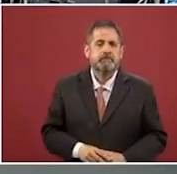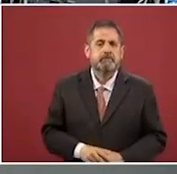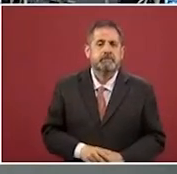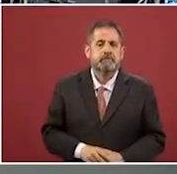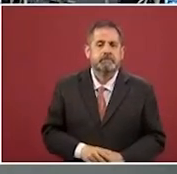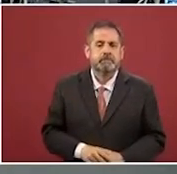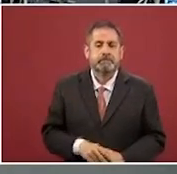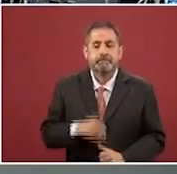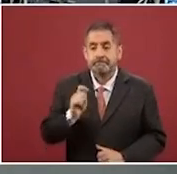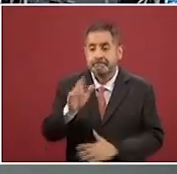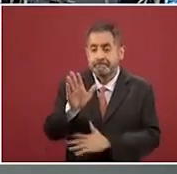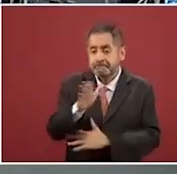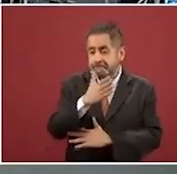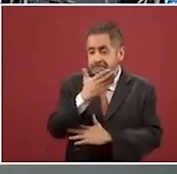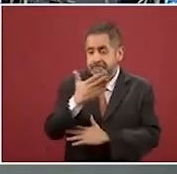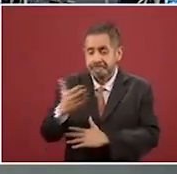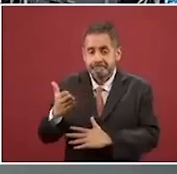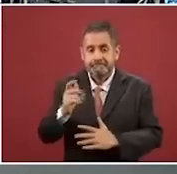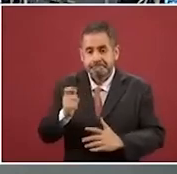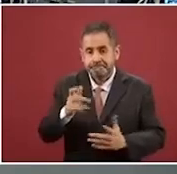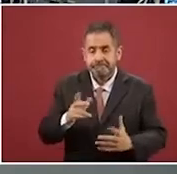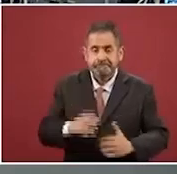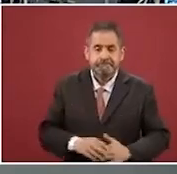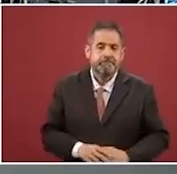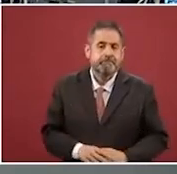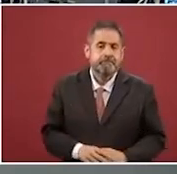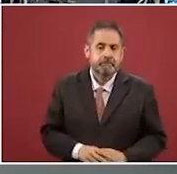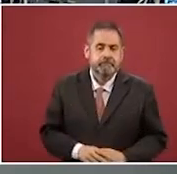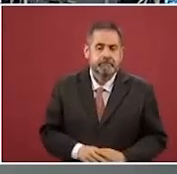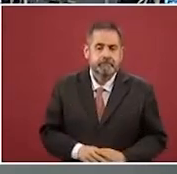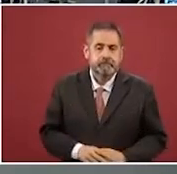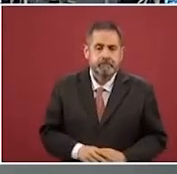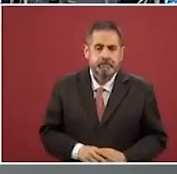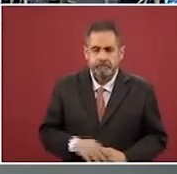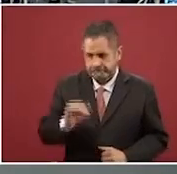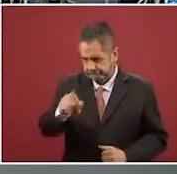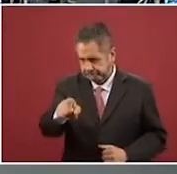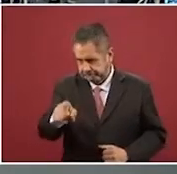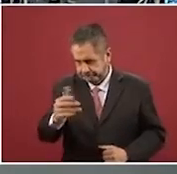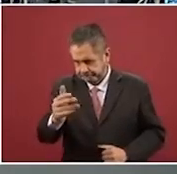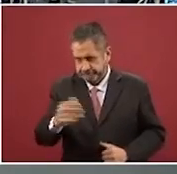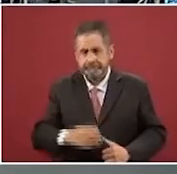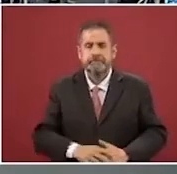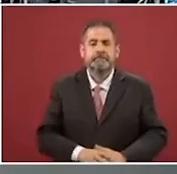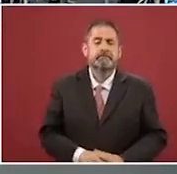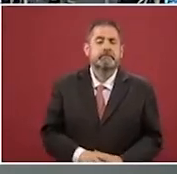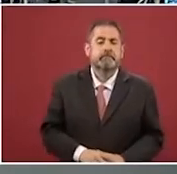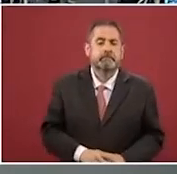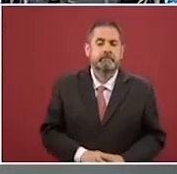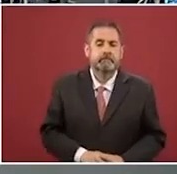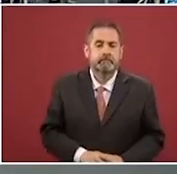La bandera. Sí. Sí, ella, ella.